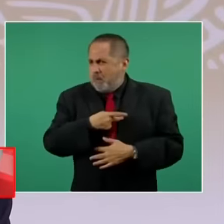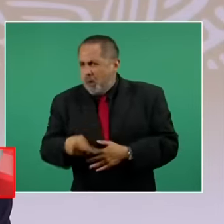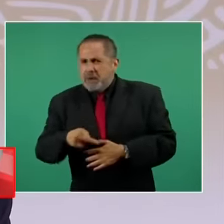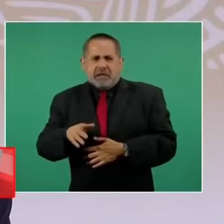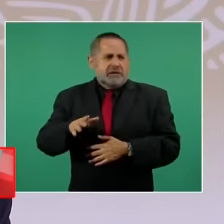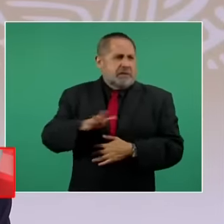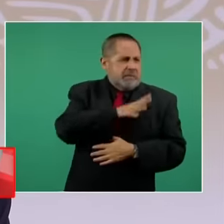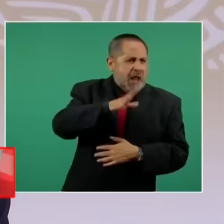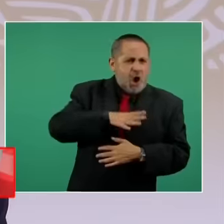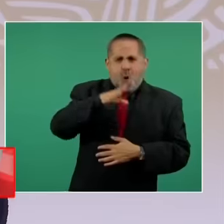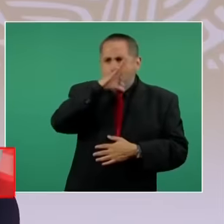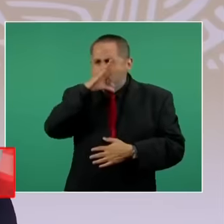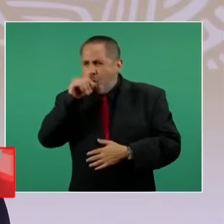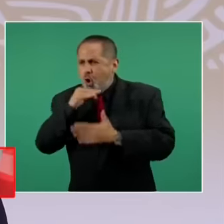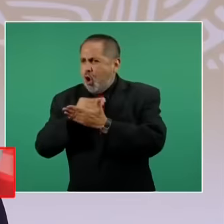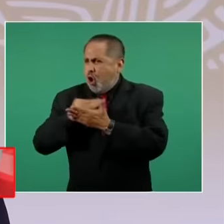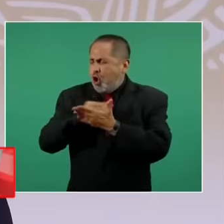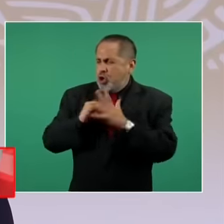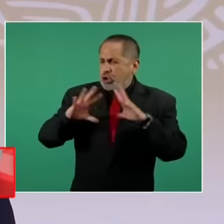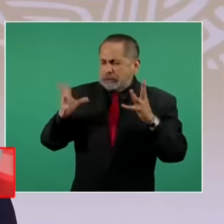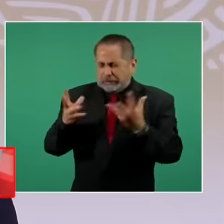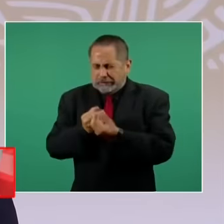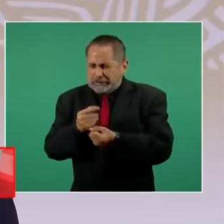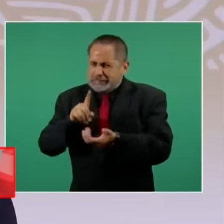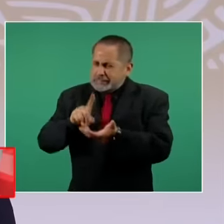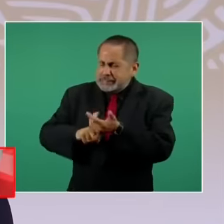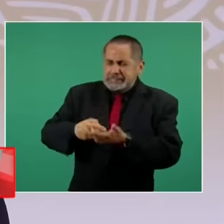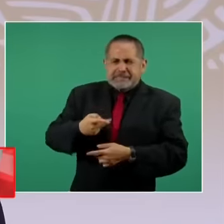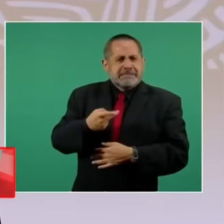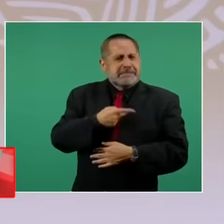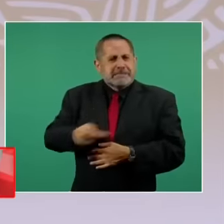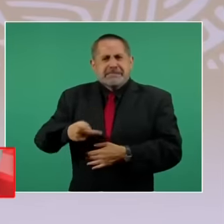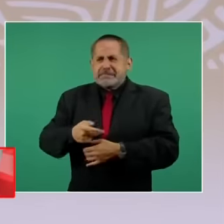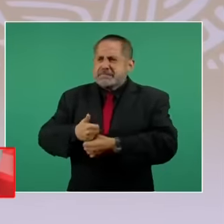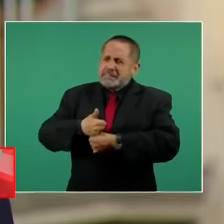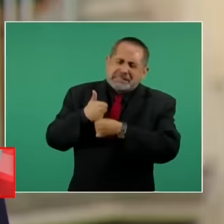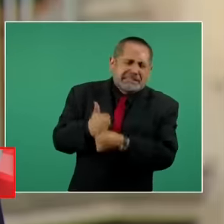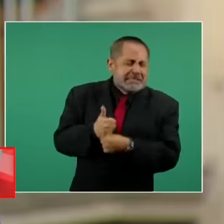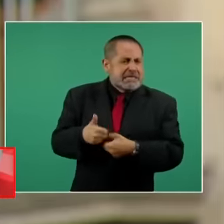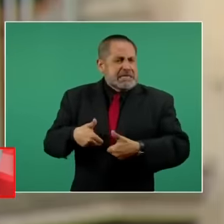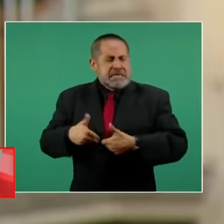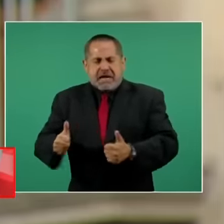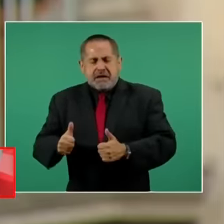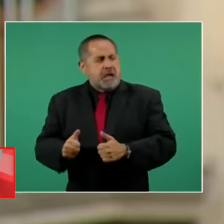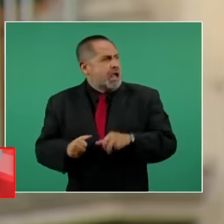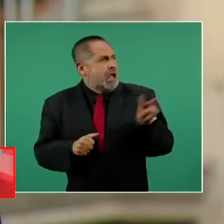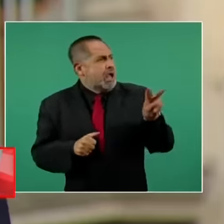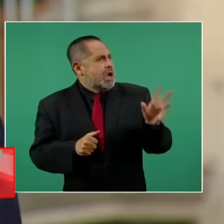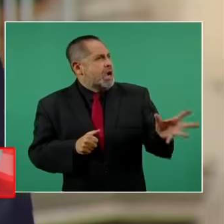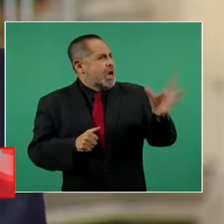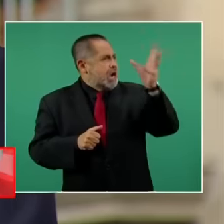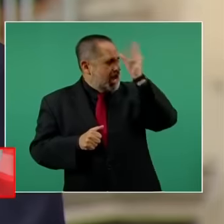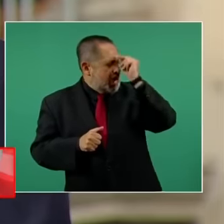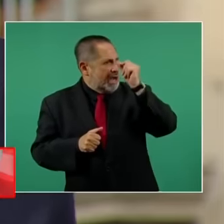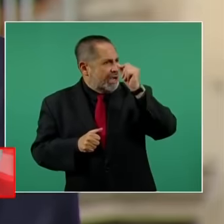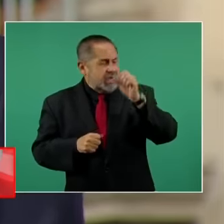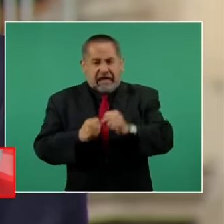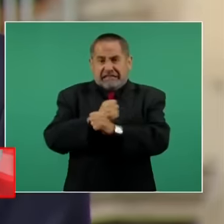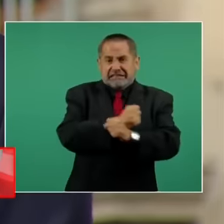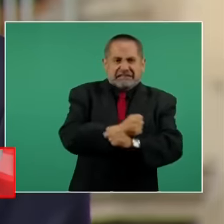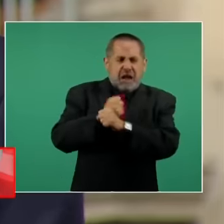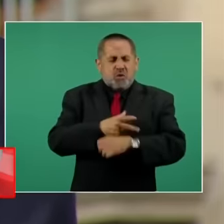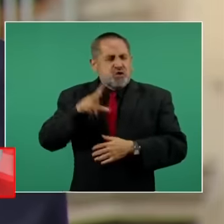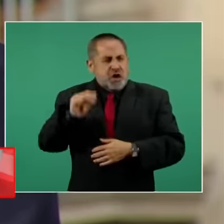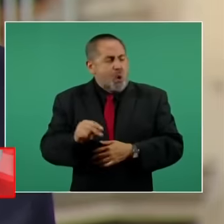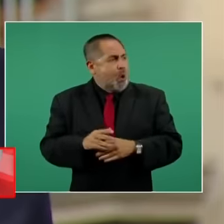negros y mulatos, sumidos en la miseria, el hambre y la explotación, y se oponía a la esclavitud del negro.